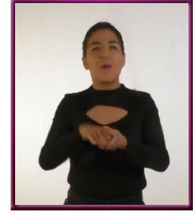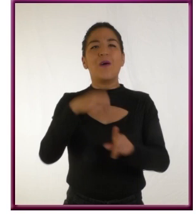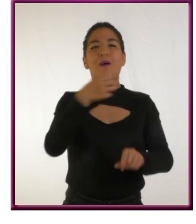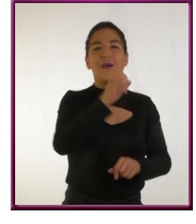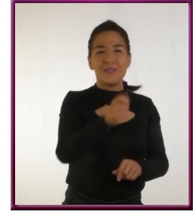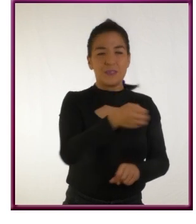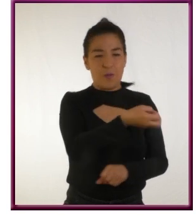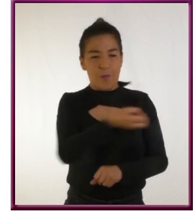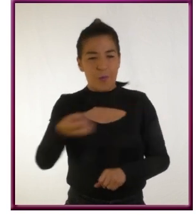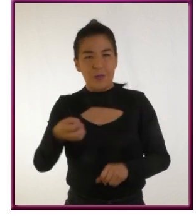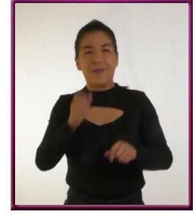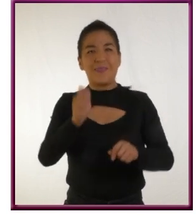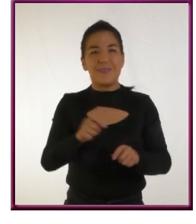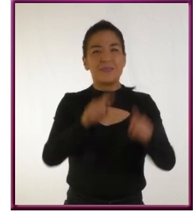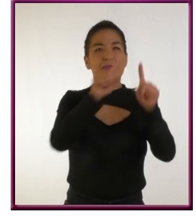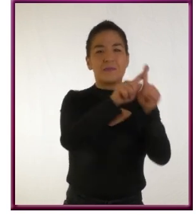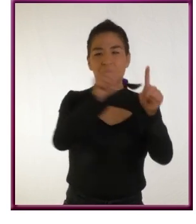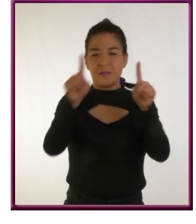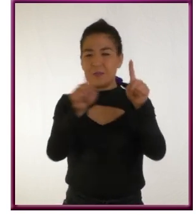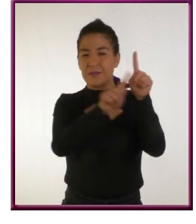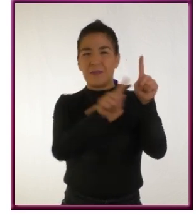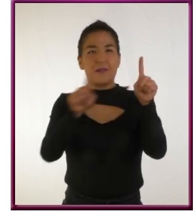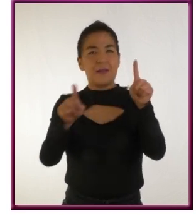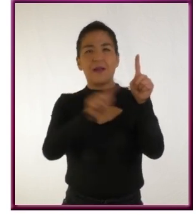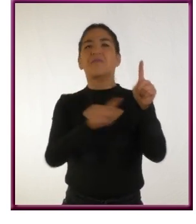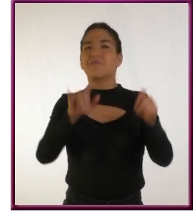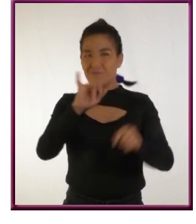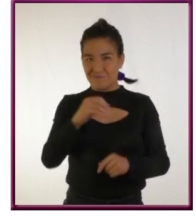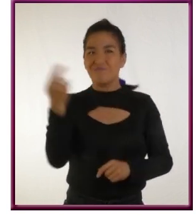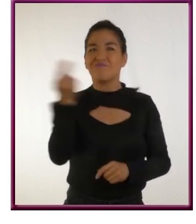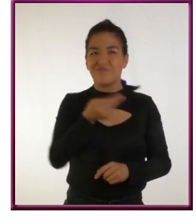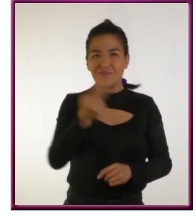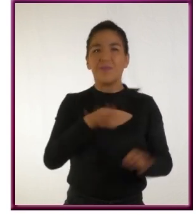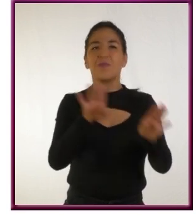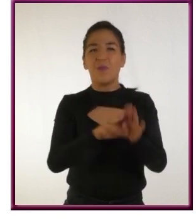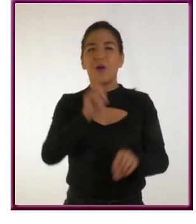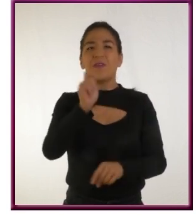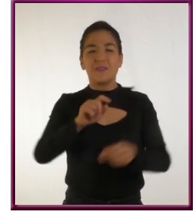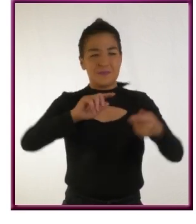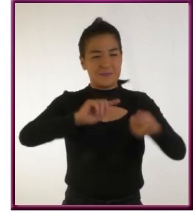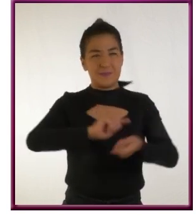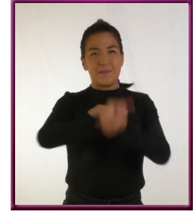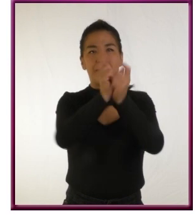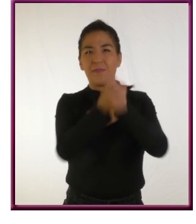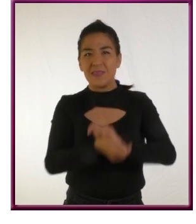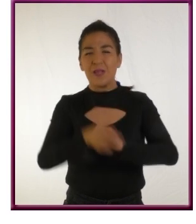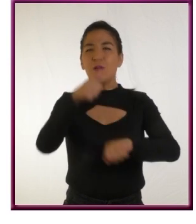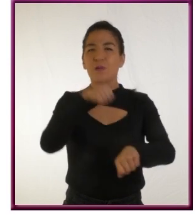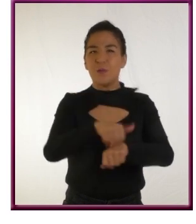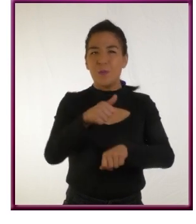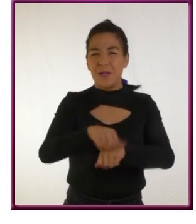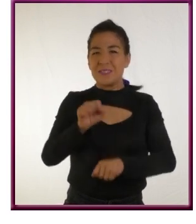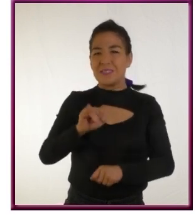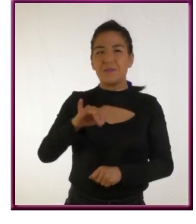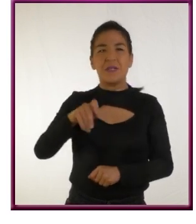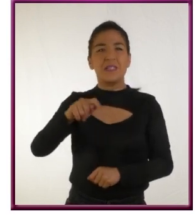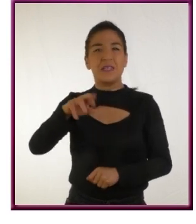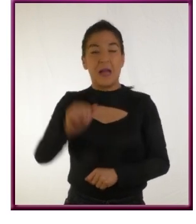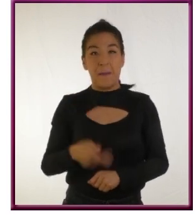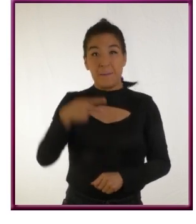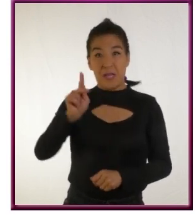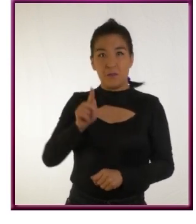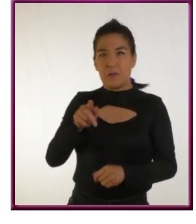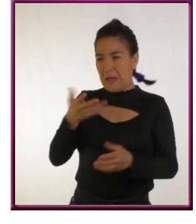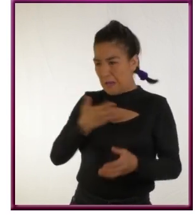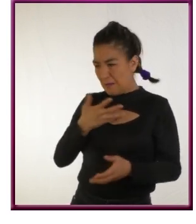de los factores sí importa. Sí importa en qué orden hace uno estas transformaciones de simetría, pero uno